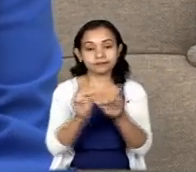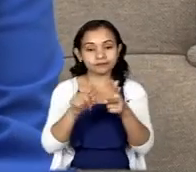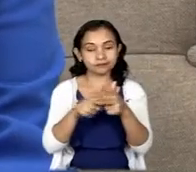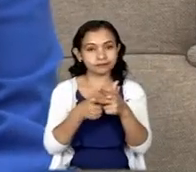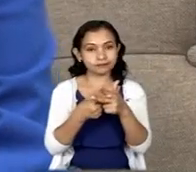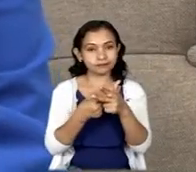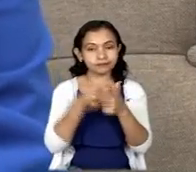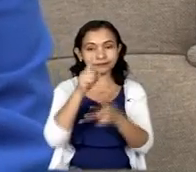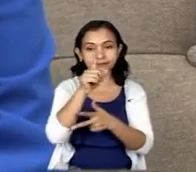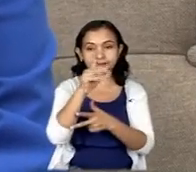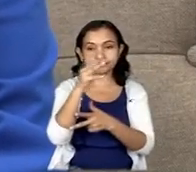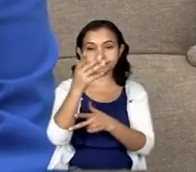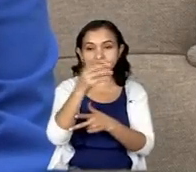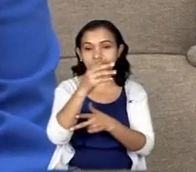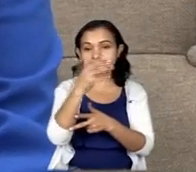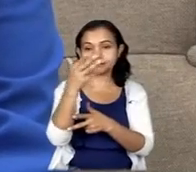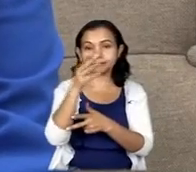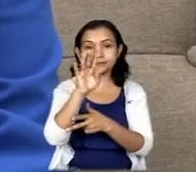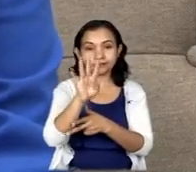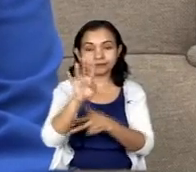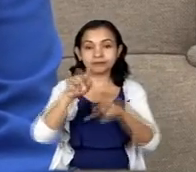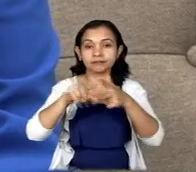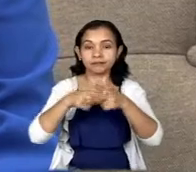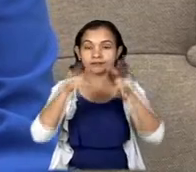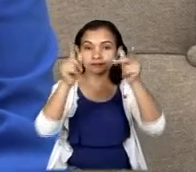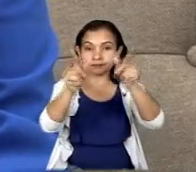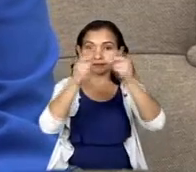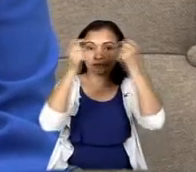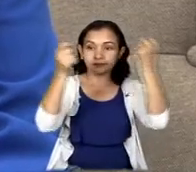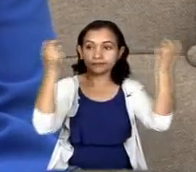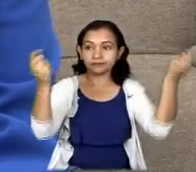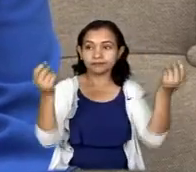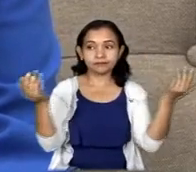año 1994.